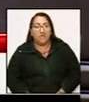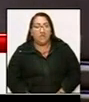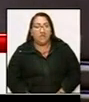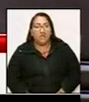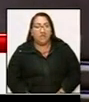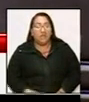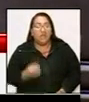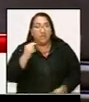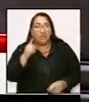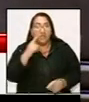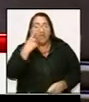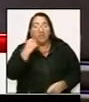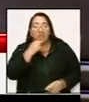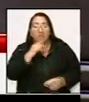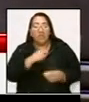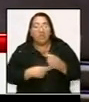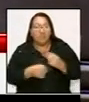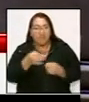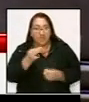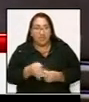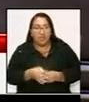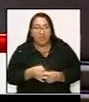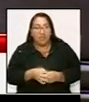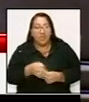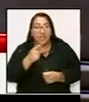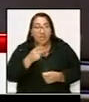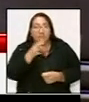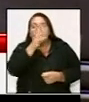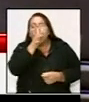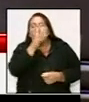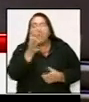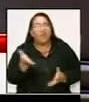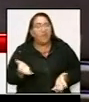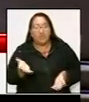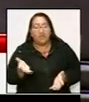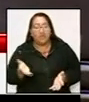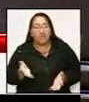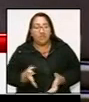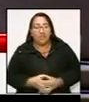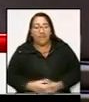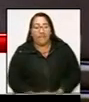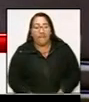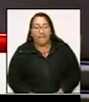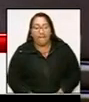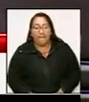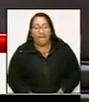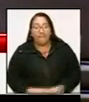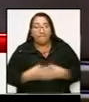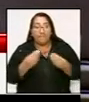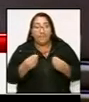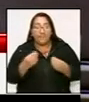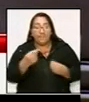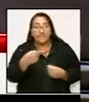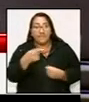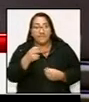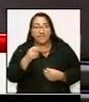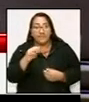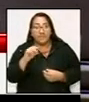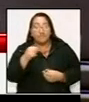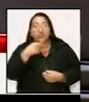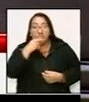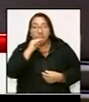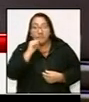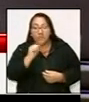que el enfoque de género en realidad es una burla. Sí, porque el género dice que la